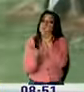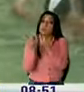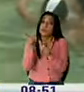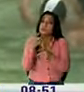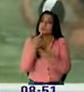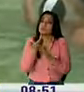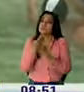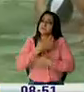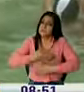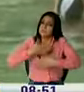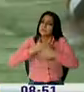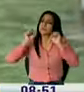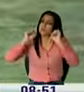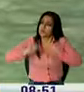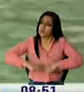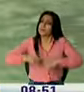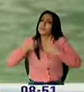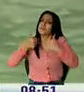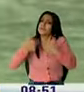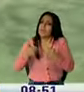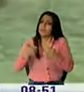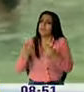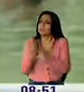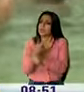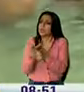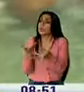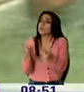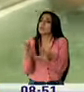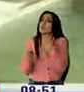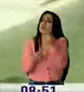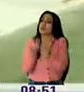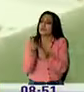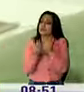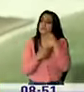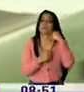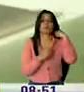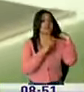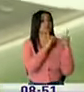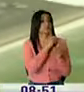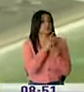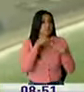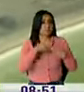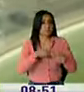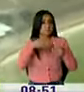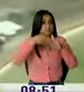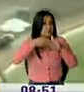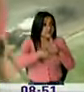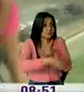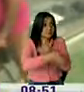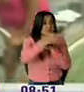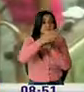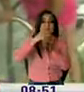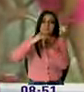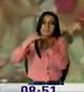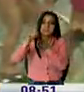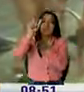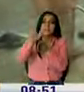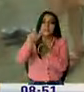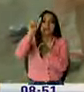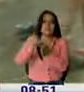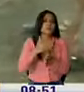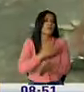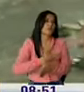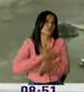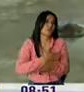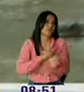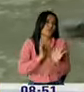pueda disfrutar sanamente estos espacios? Sí, nosotros al ingreso estamos indicándoles que por favor gorritas, tenos